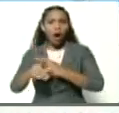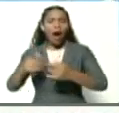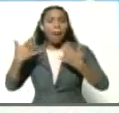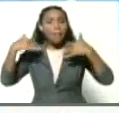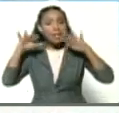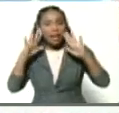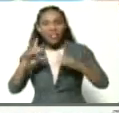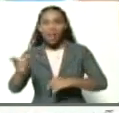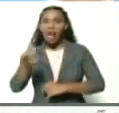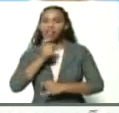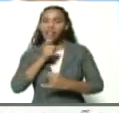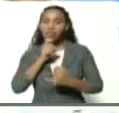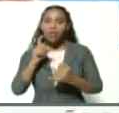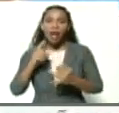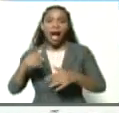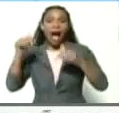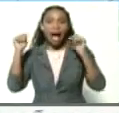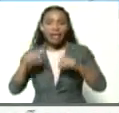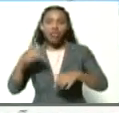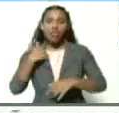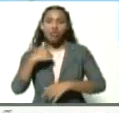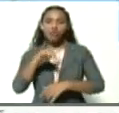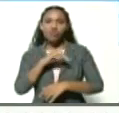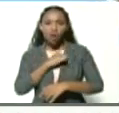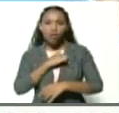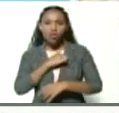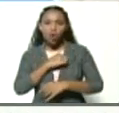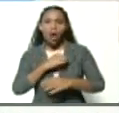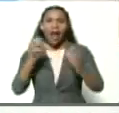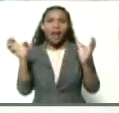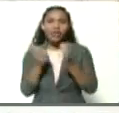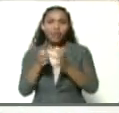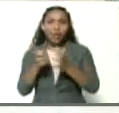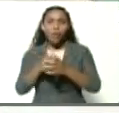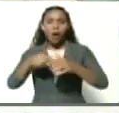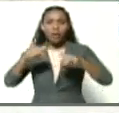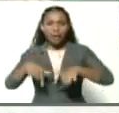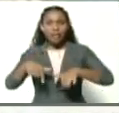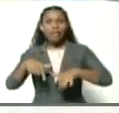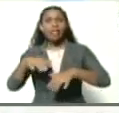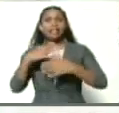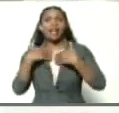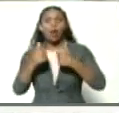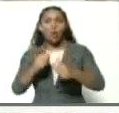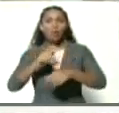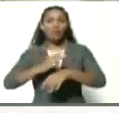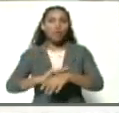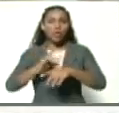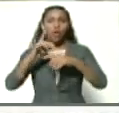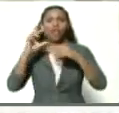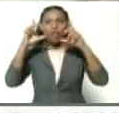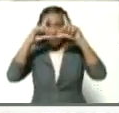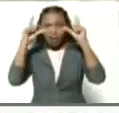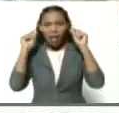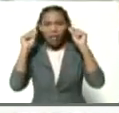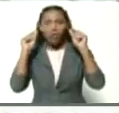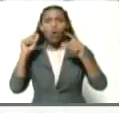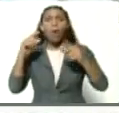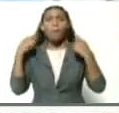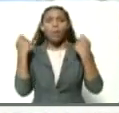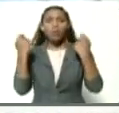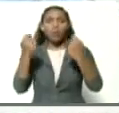de las dificultades, aquí estamos nosotros, el equipo de salud, médicos, enfermeras, promotores